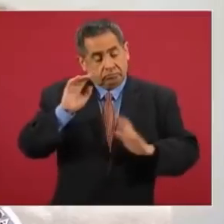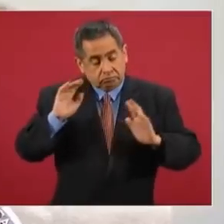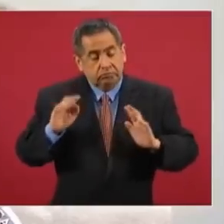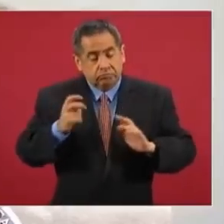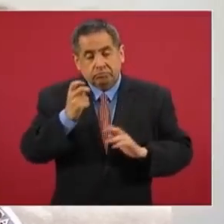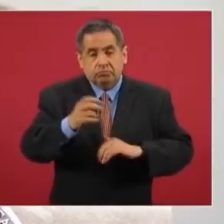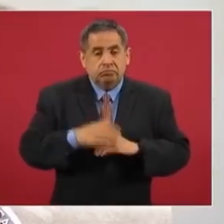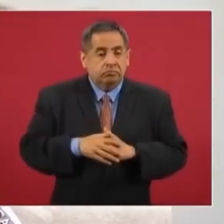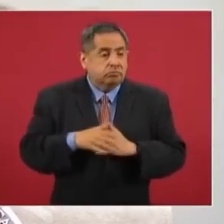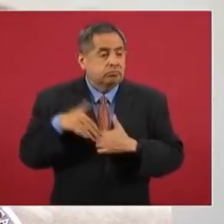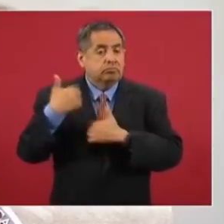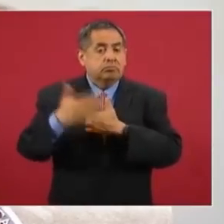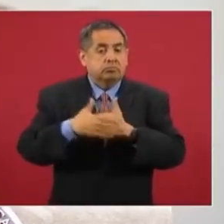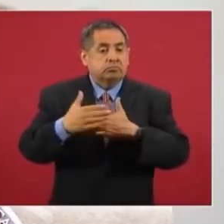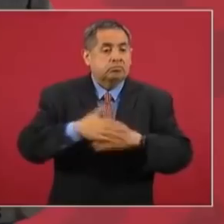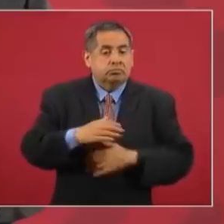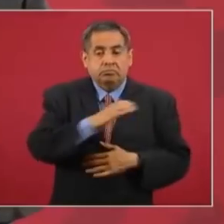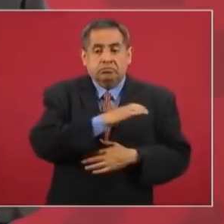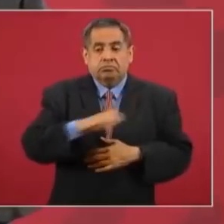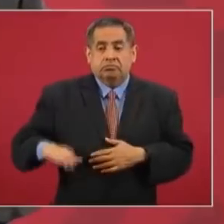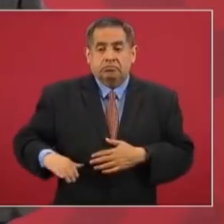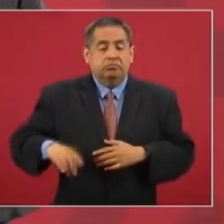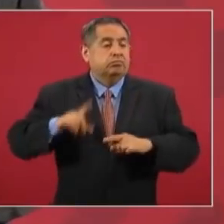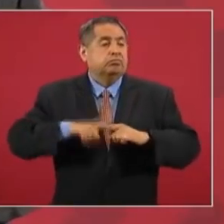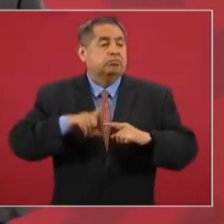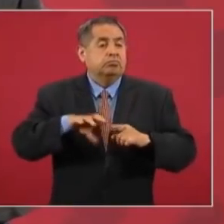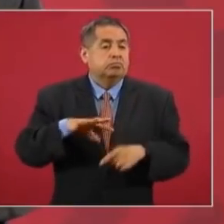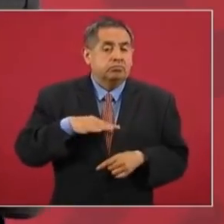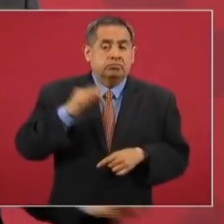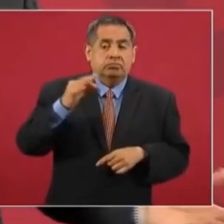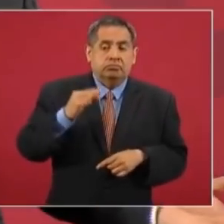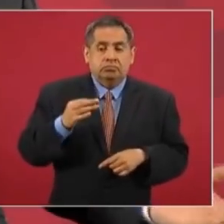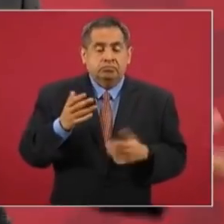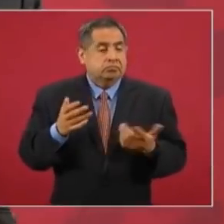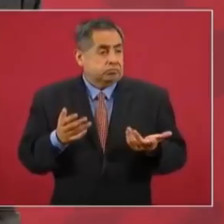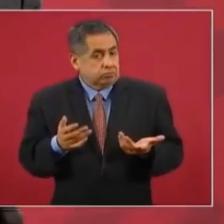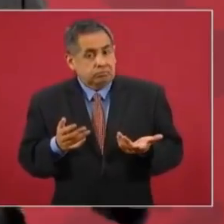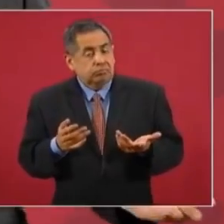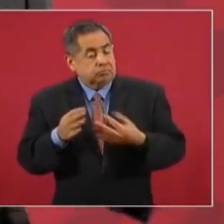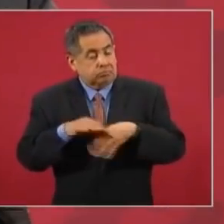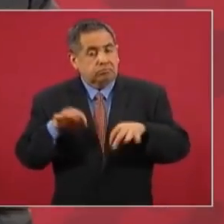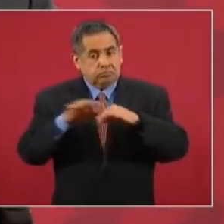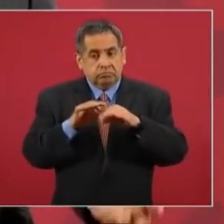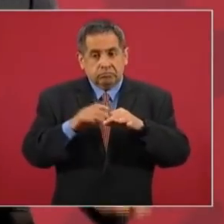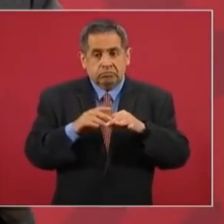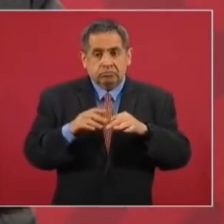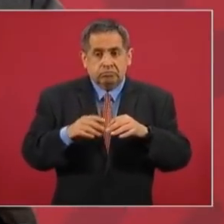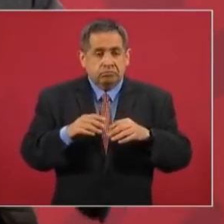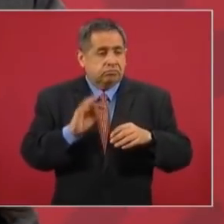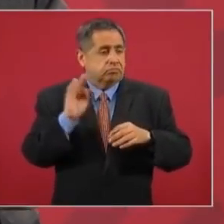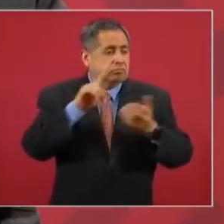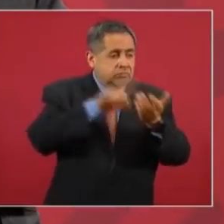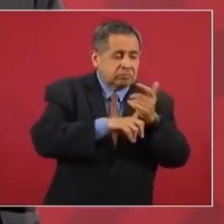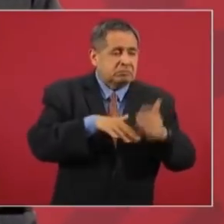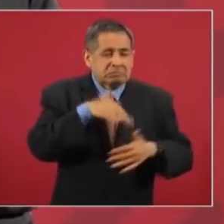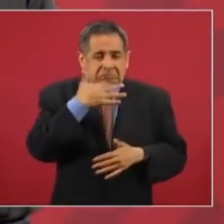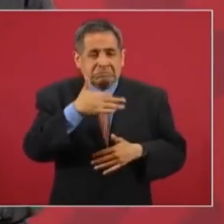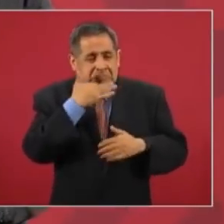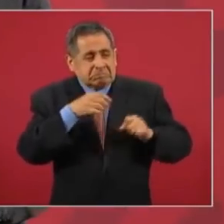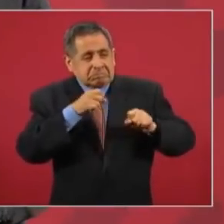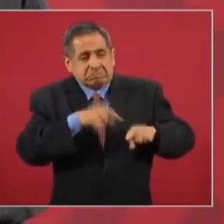Y en la elección de candidatos, si no se pueden resolver los